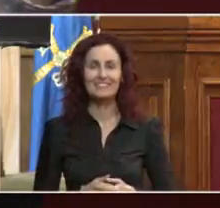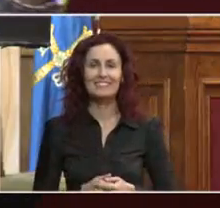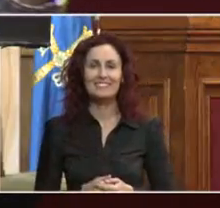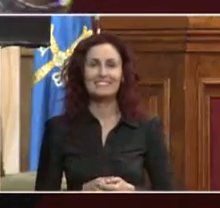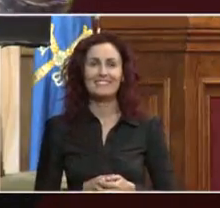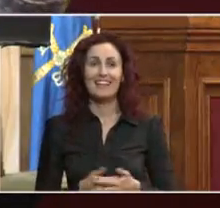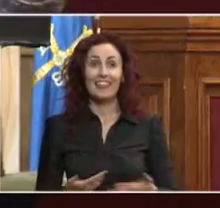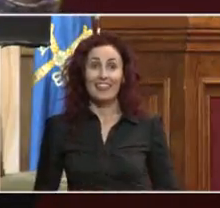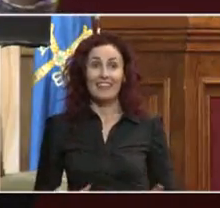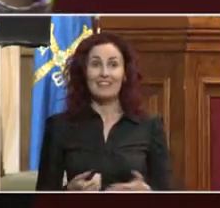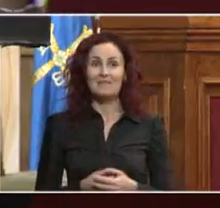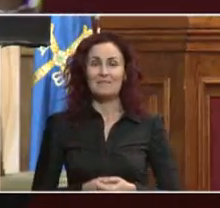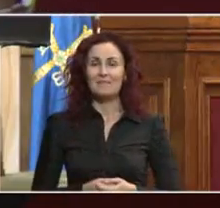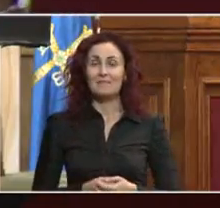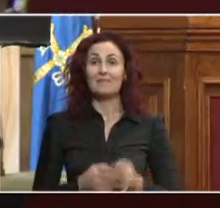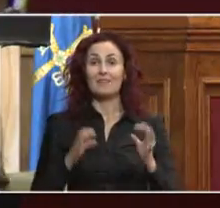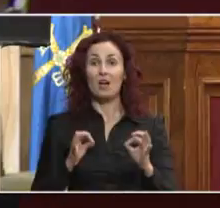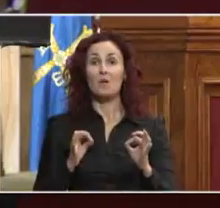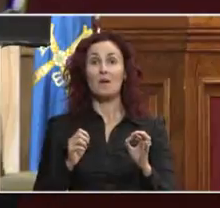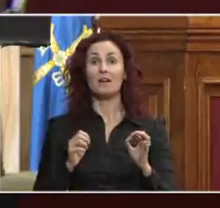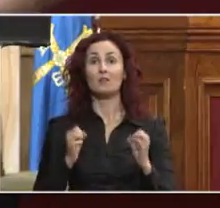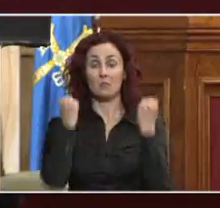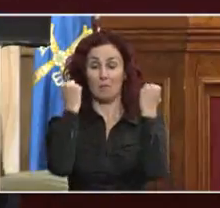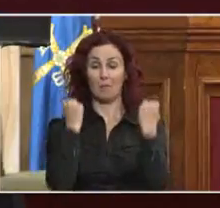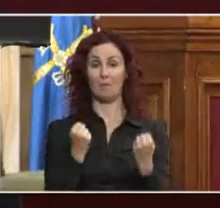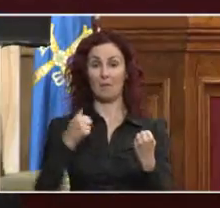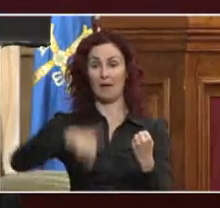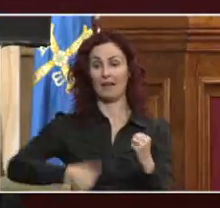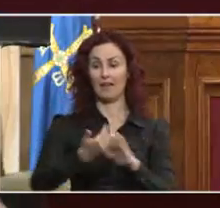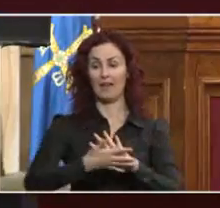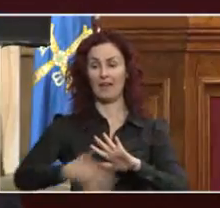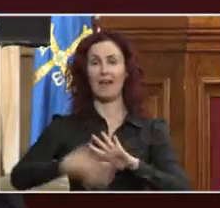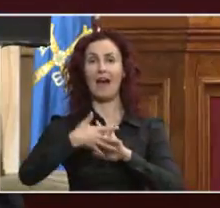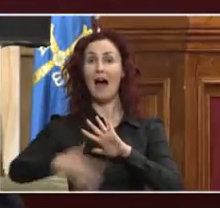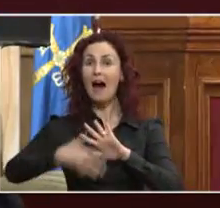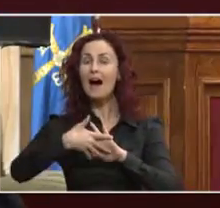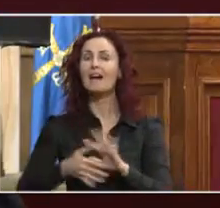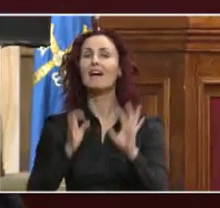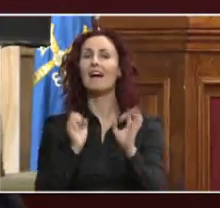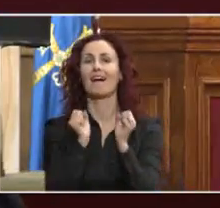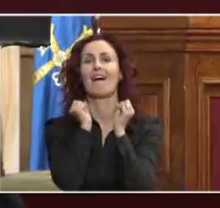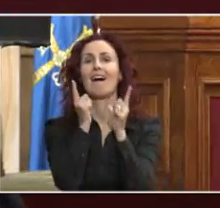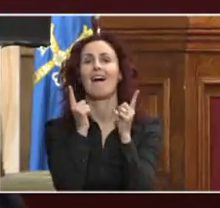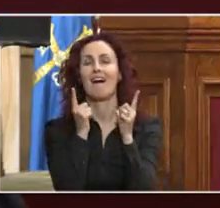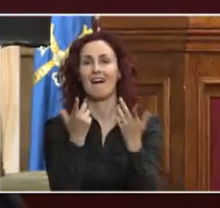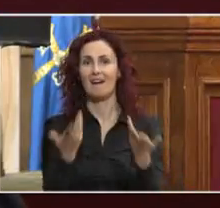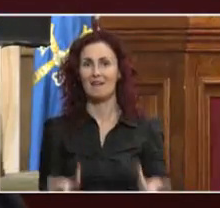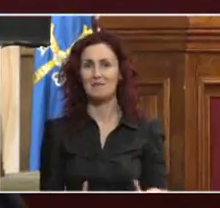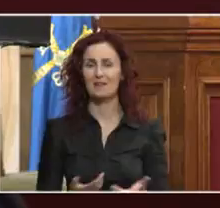que como los catedráticos que han hablado aquí, que de repente algunas uno no las recuerda, pero sí,